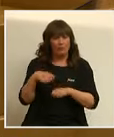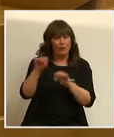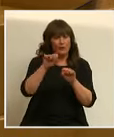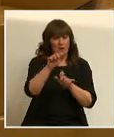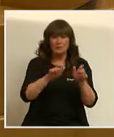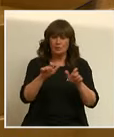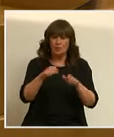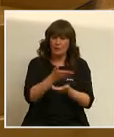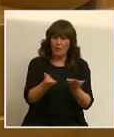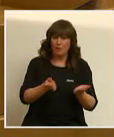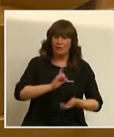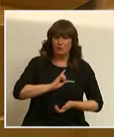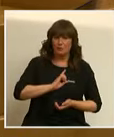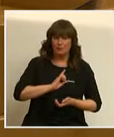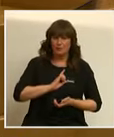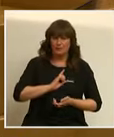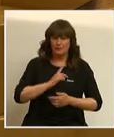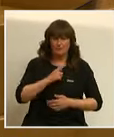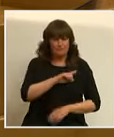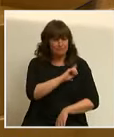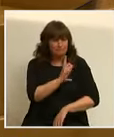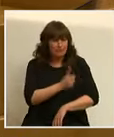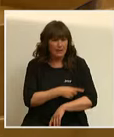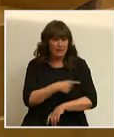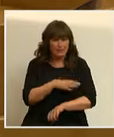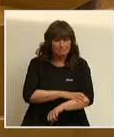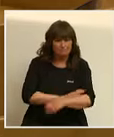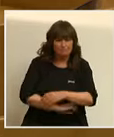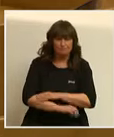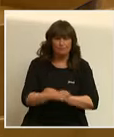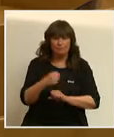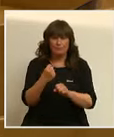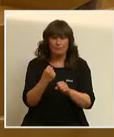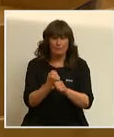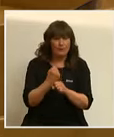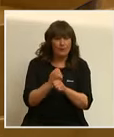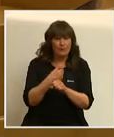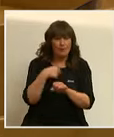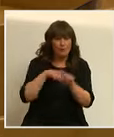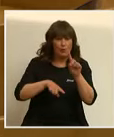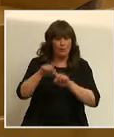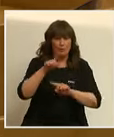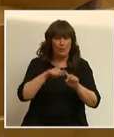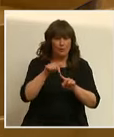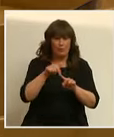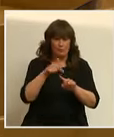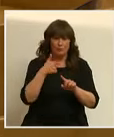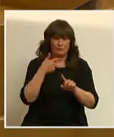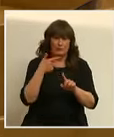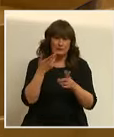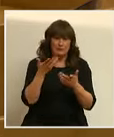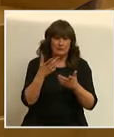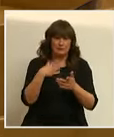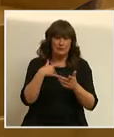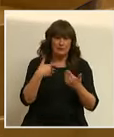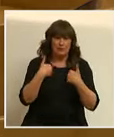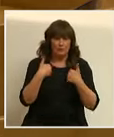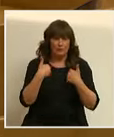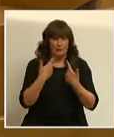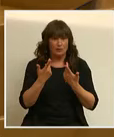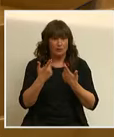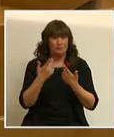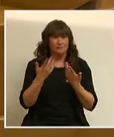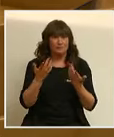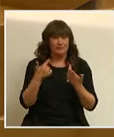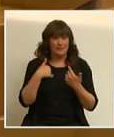y afrontar con valentía los problemas que les acucian y preocupan. No podemos perder de vista que esta es